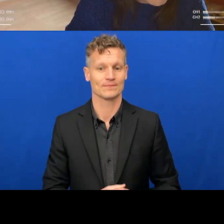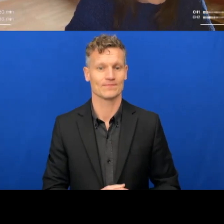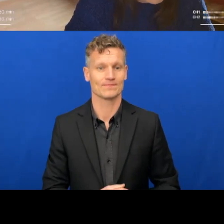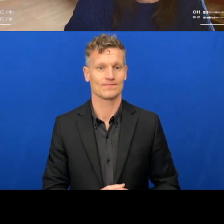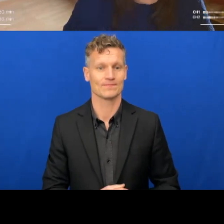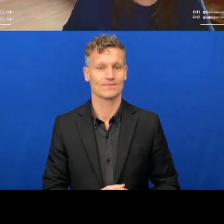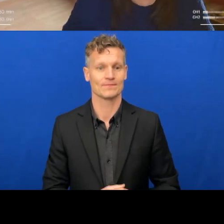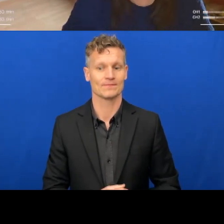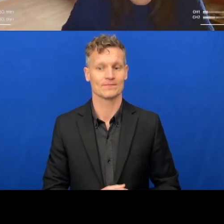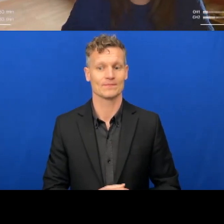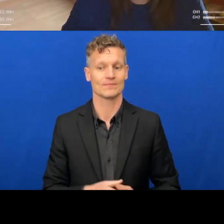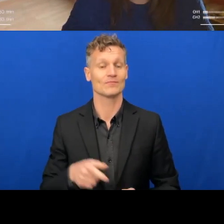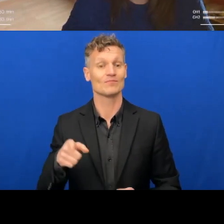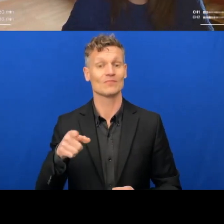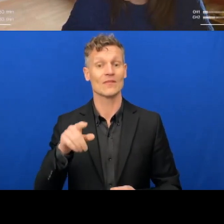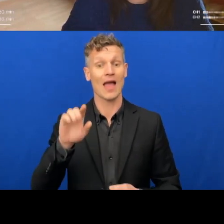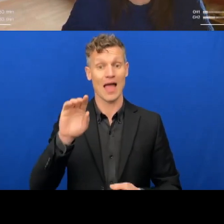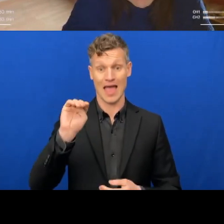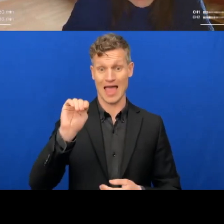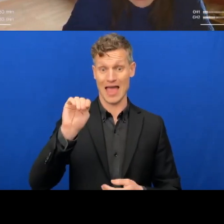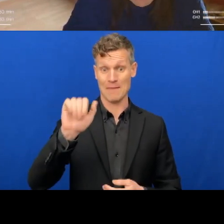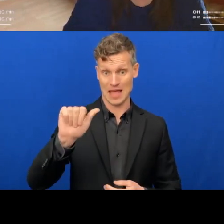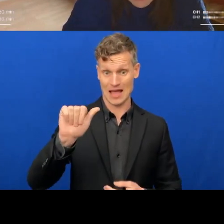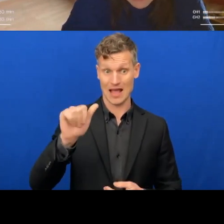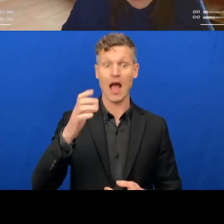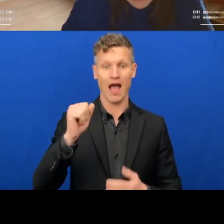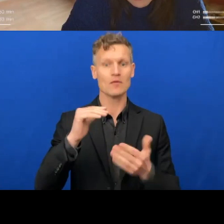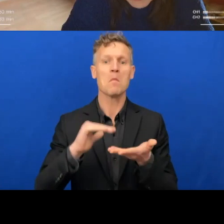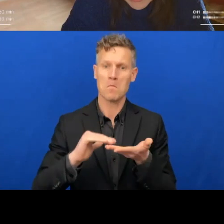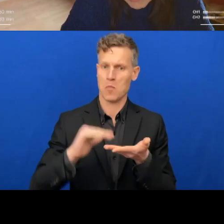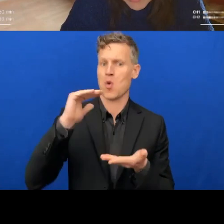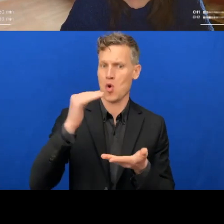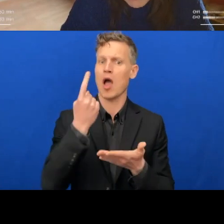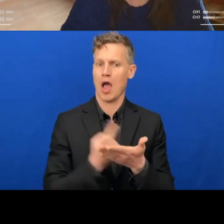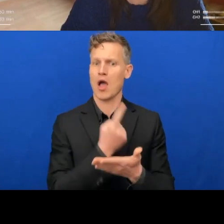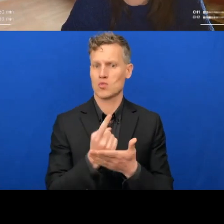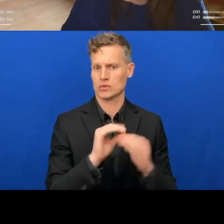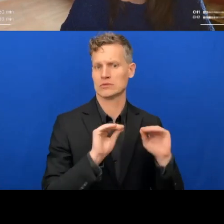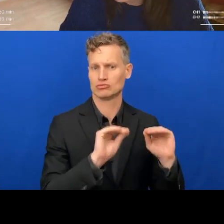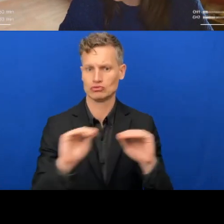sus clases, así como en la interpretación de lengua de signos. Y